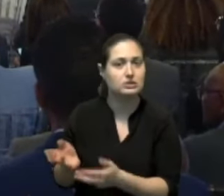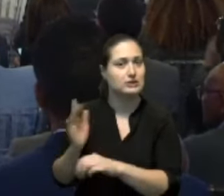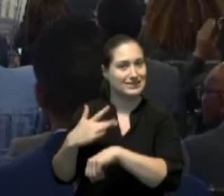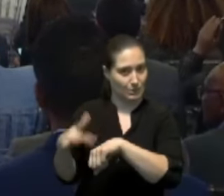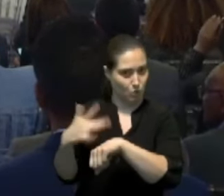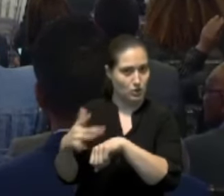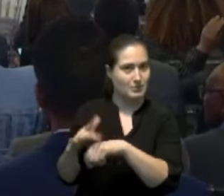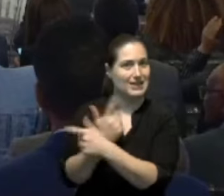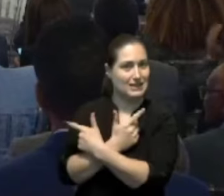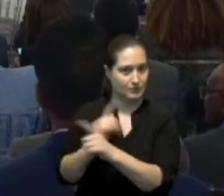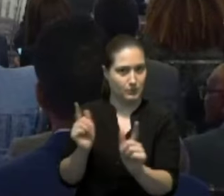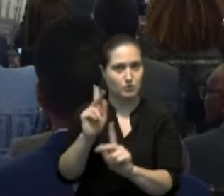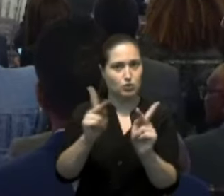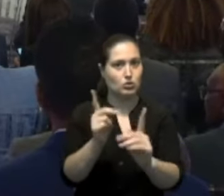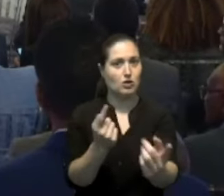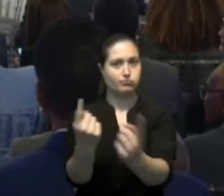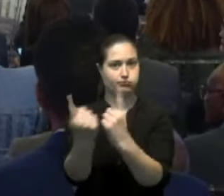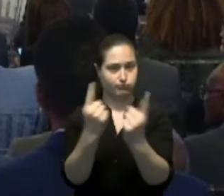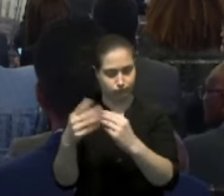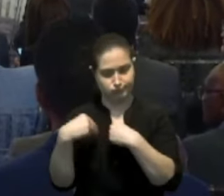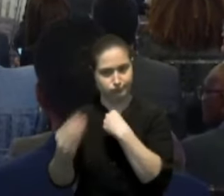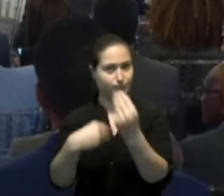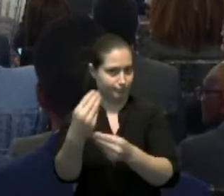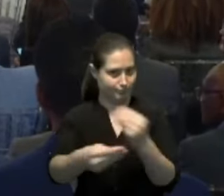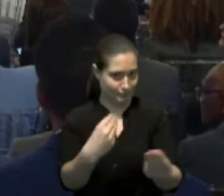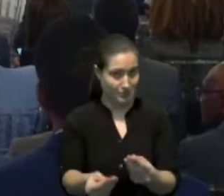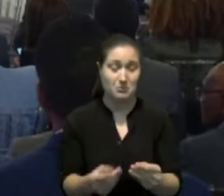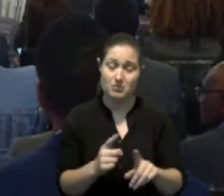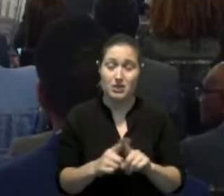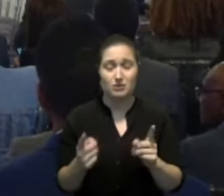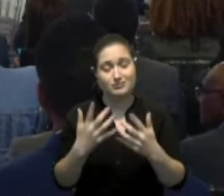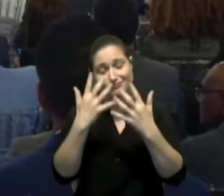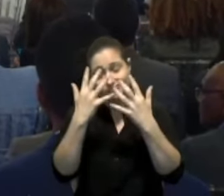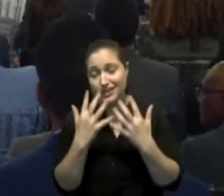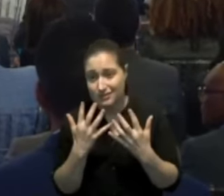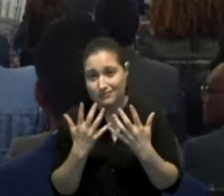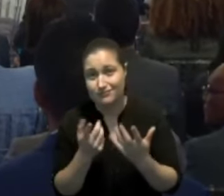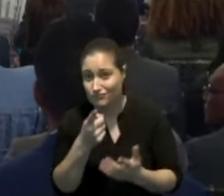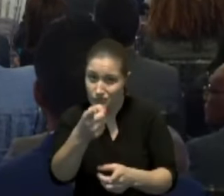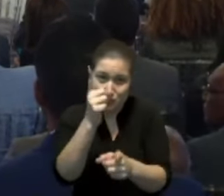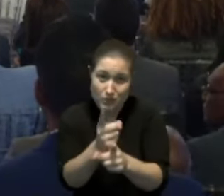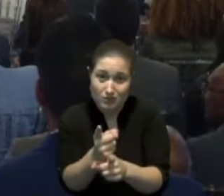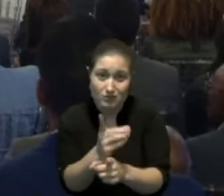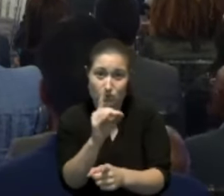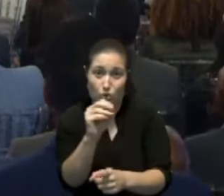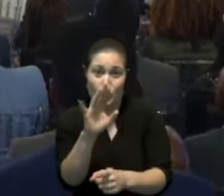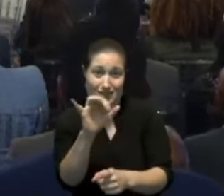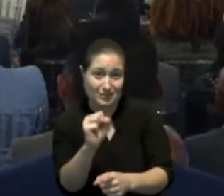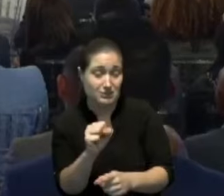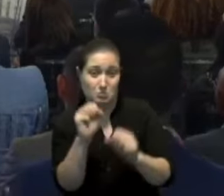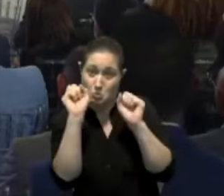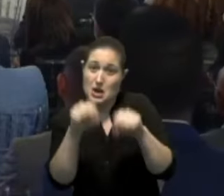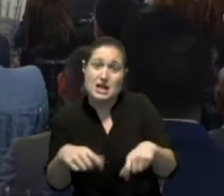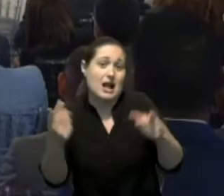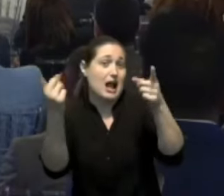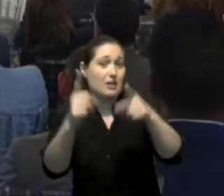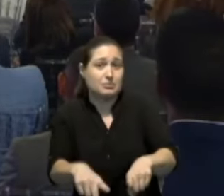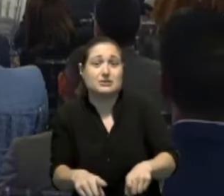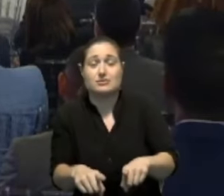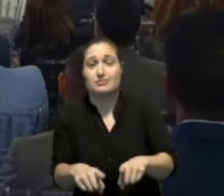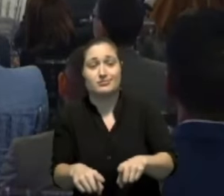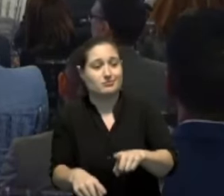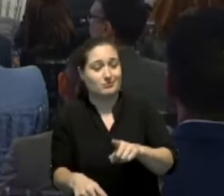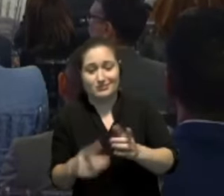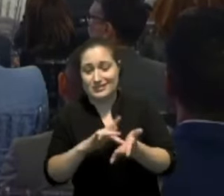para atender a esos pacientes pero Lamentablemente puede darse el caso como el que usted citaba Doris de que algunos medicamentos el proveedor no lo